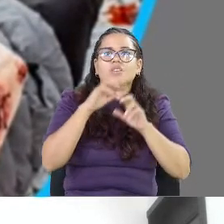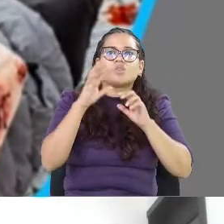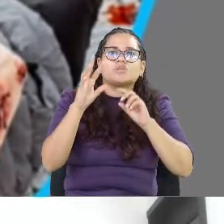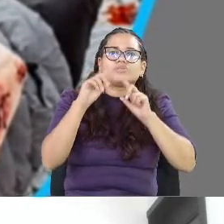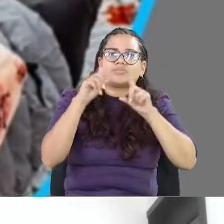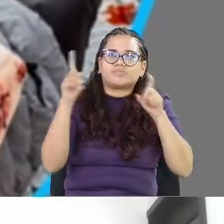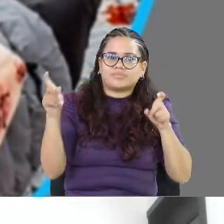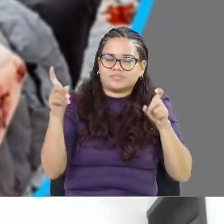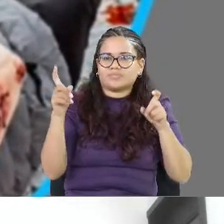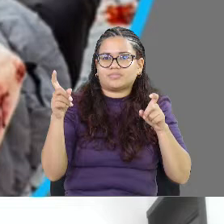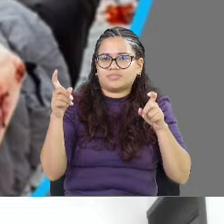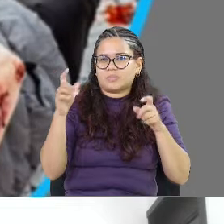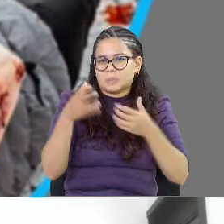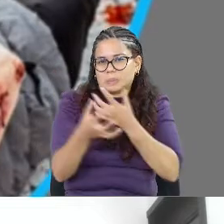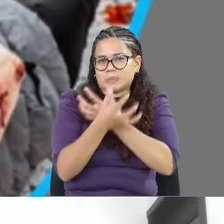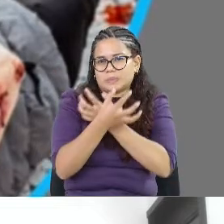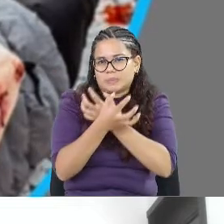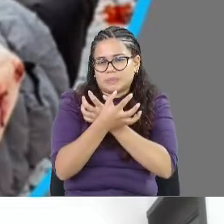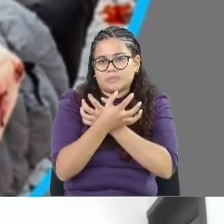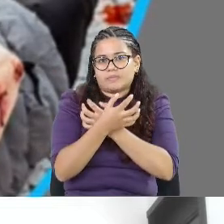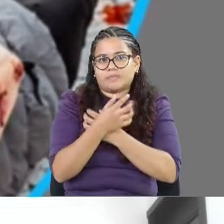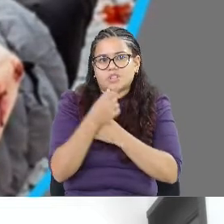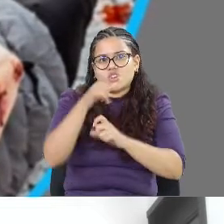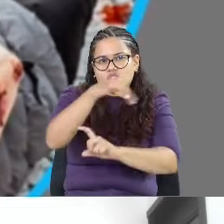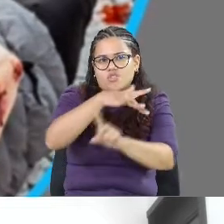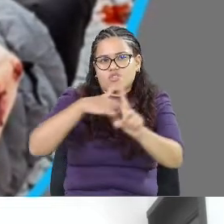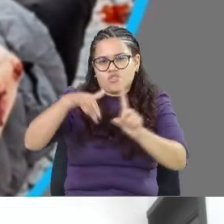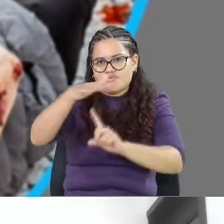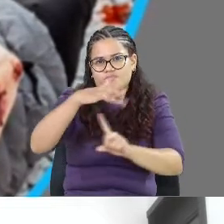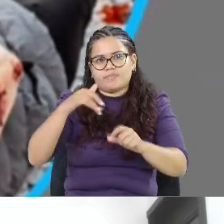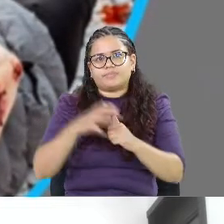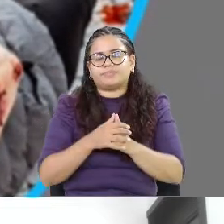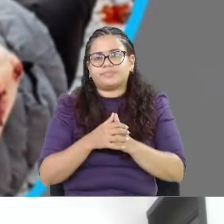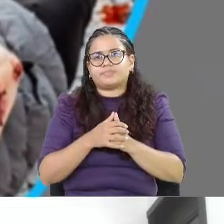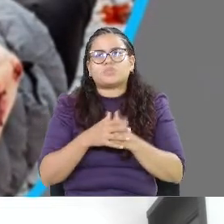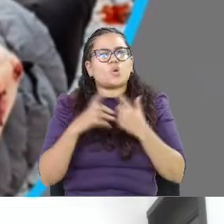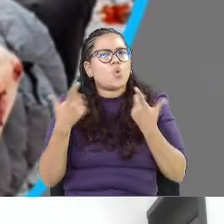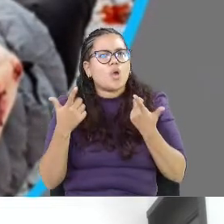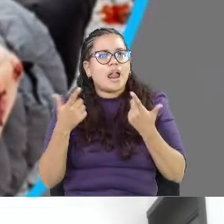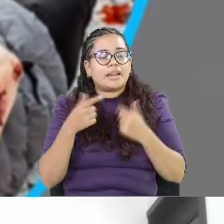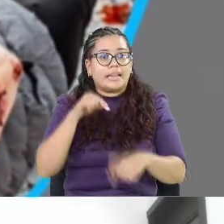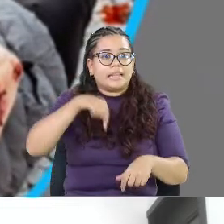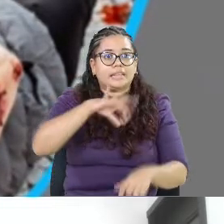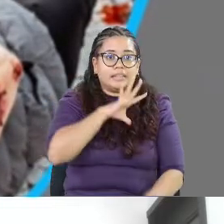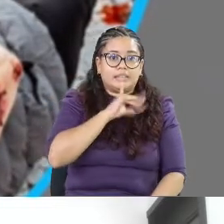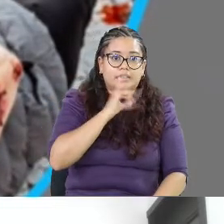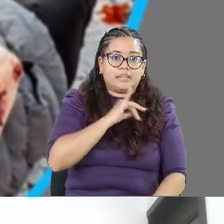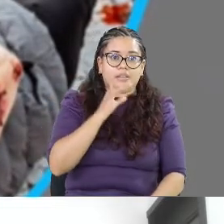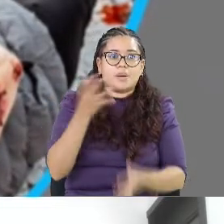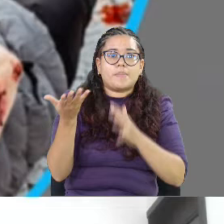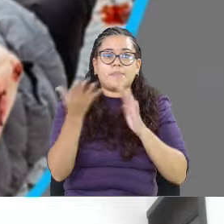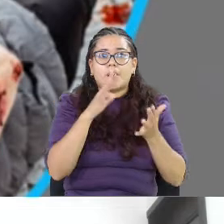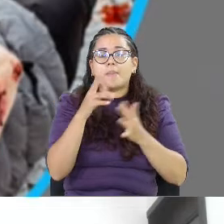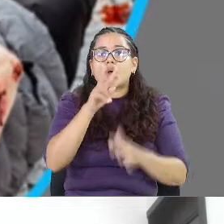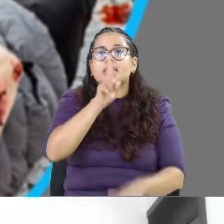empezamos con un problema, vemos un contexto. Y el contexto es que en Cali hay alrededor de 700 accidentes de